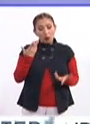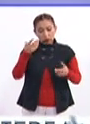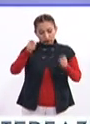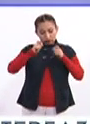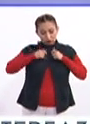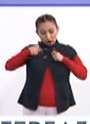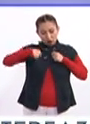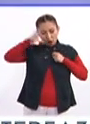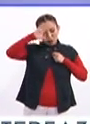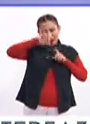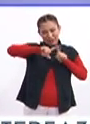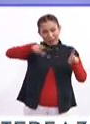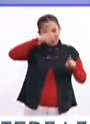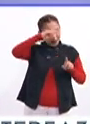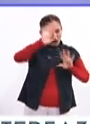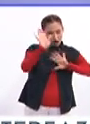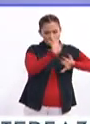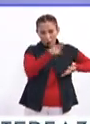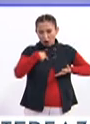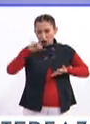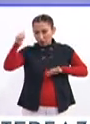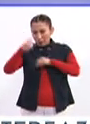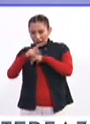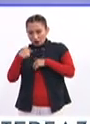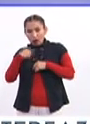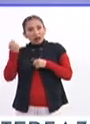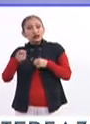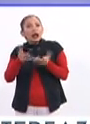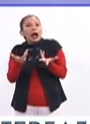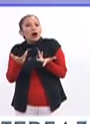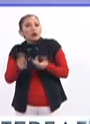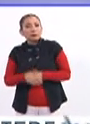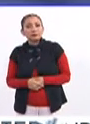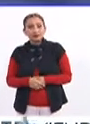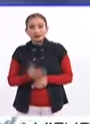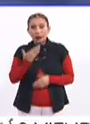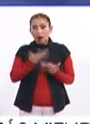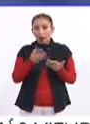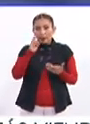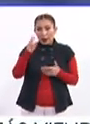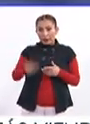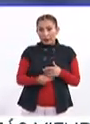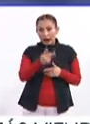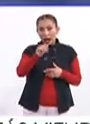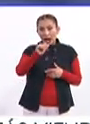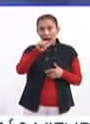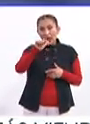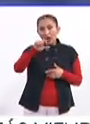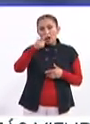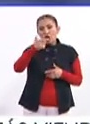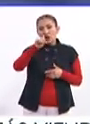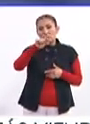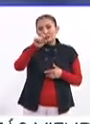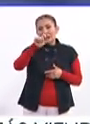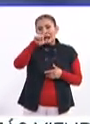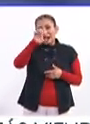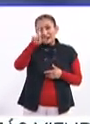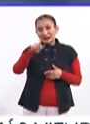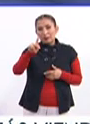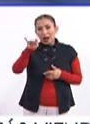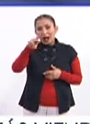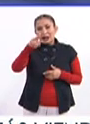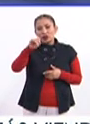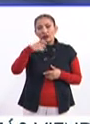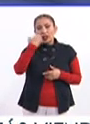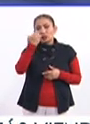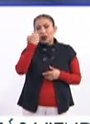de una cultura diferente, de un país y conocer eso, ¿no? Que Sin también duda ya nos alguna. decías. Vamos a ver ahora las preguntas de Alan González